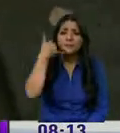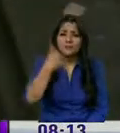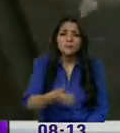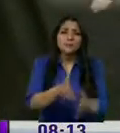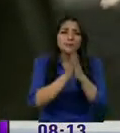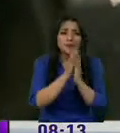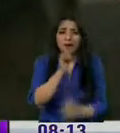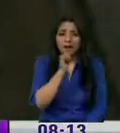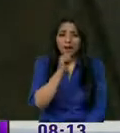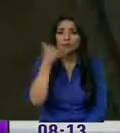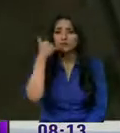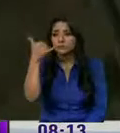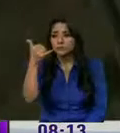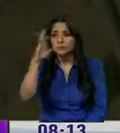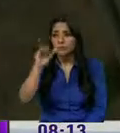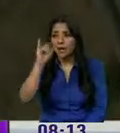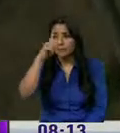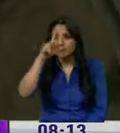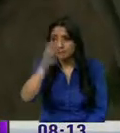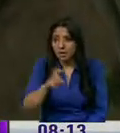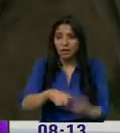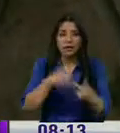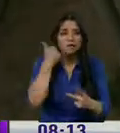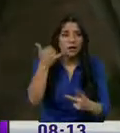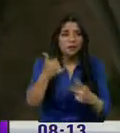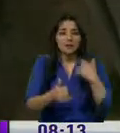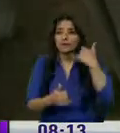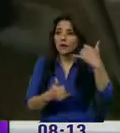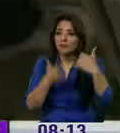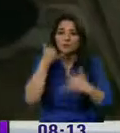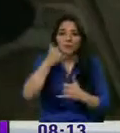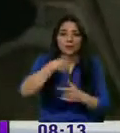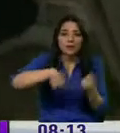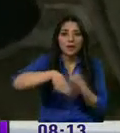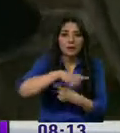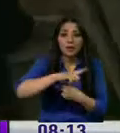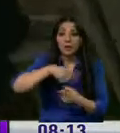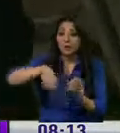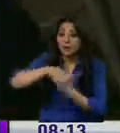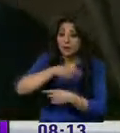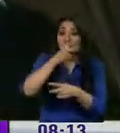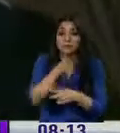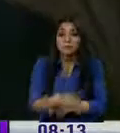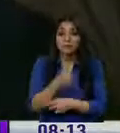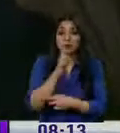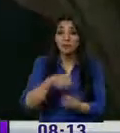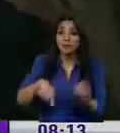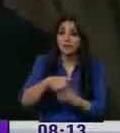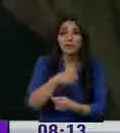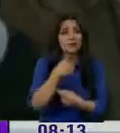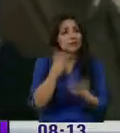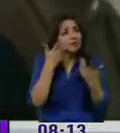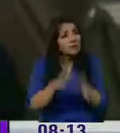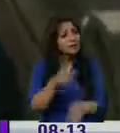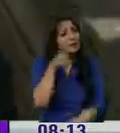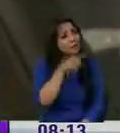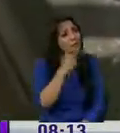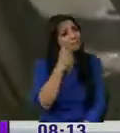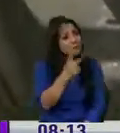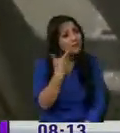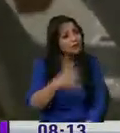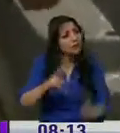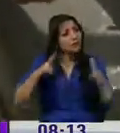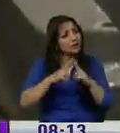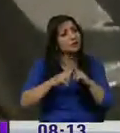hacen hablar con señor taipé constant o sea me ponen que ya vienen ya viene y siempre viene el mismo señor le digo señor yo ya usted le veo ya le